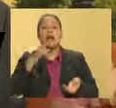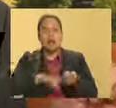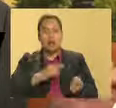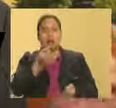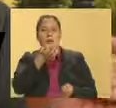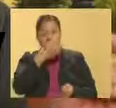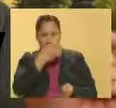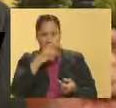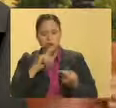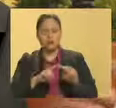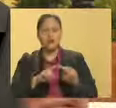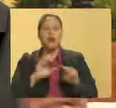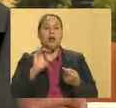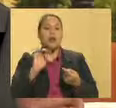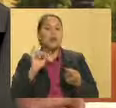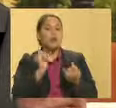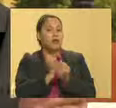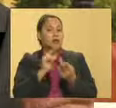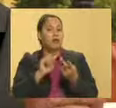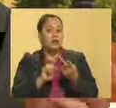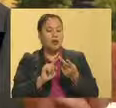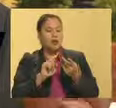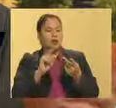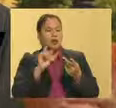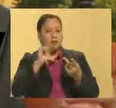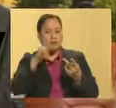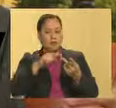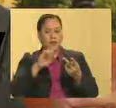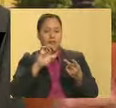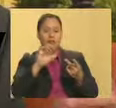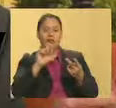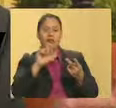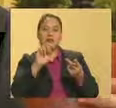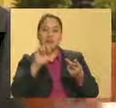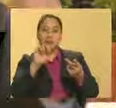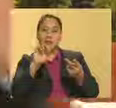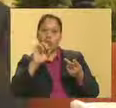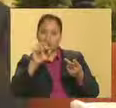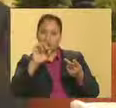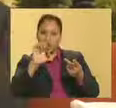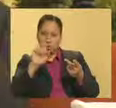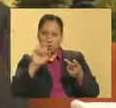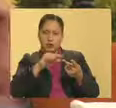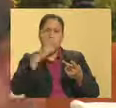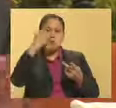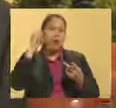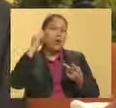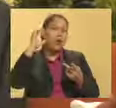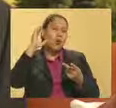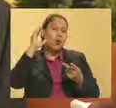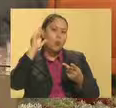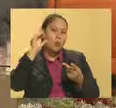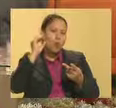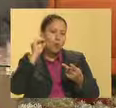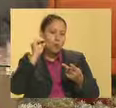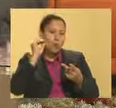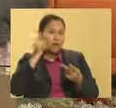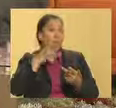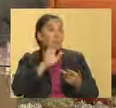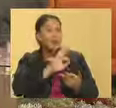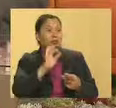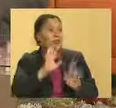local o puede ser también algunos asociados con esteroides, con cortisona, para desinflamar. Y cuando ya se inflamó, con eso es